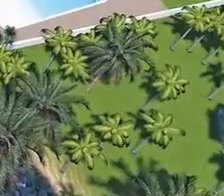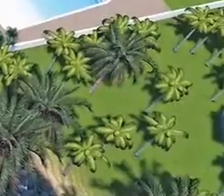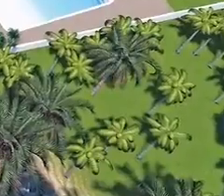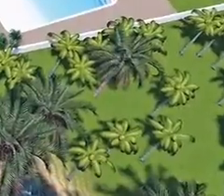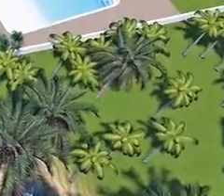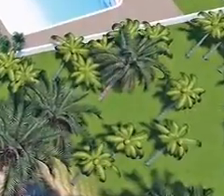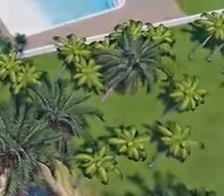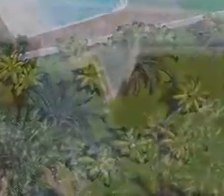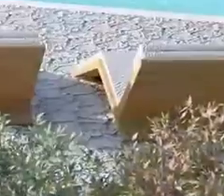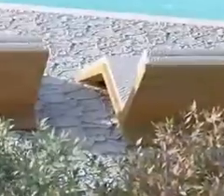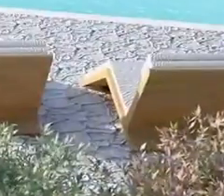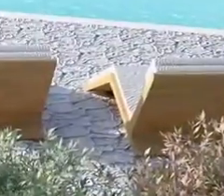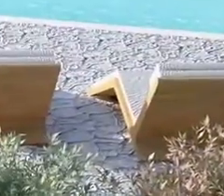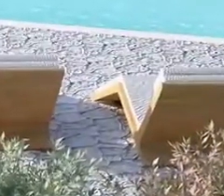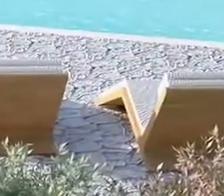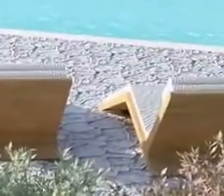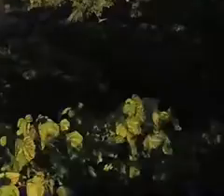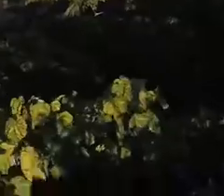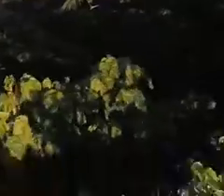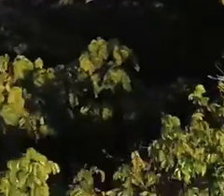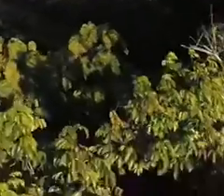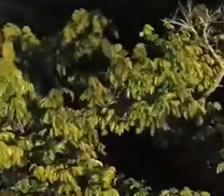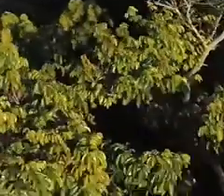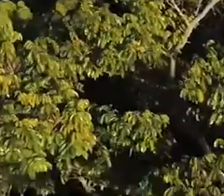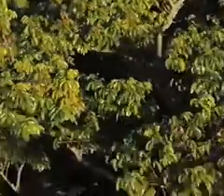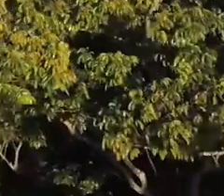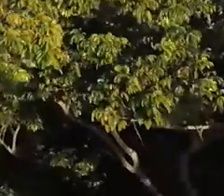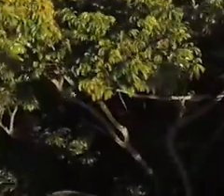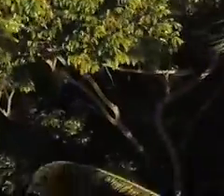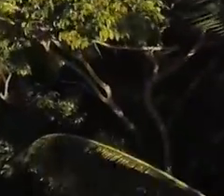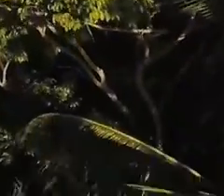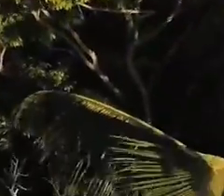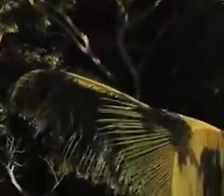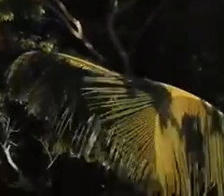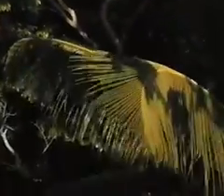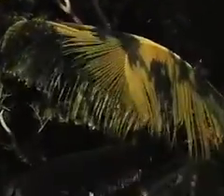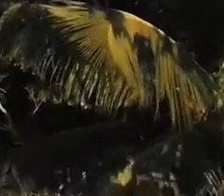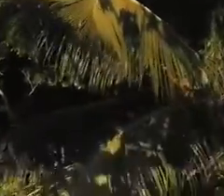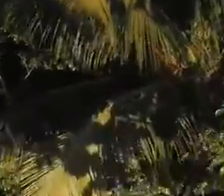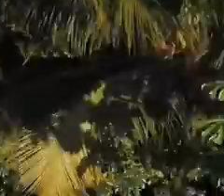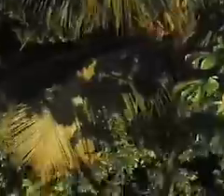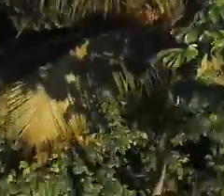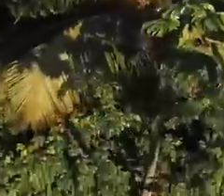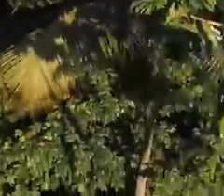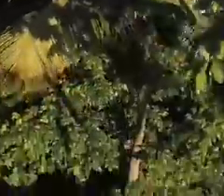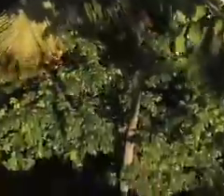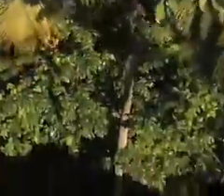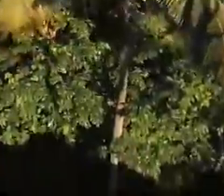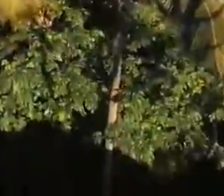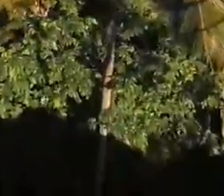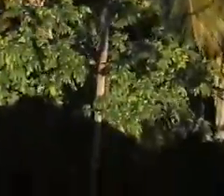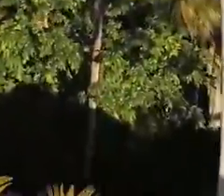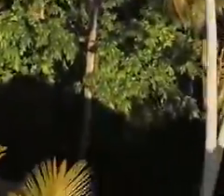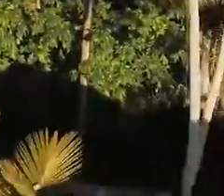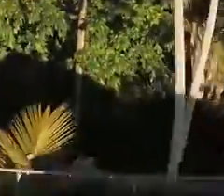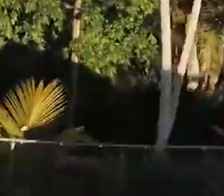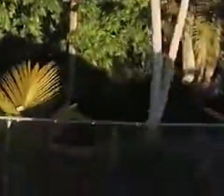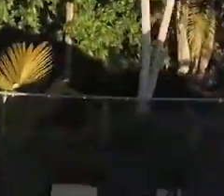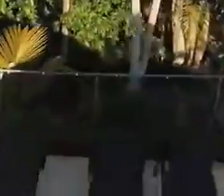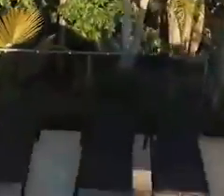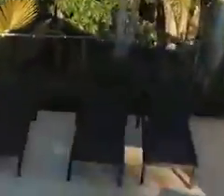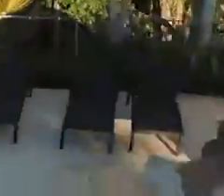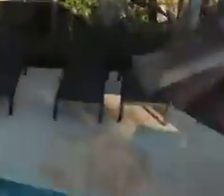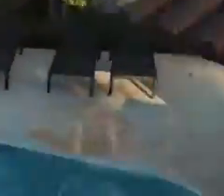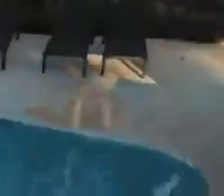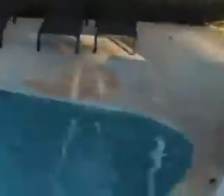la membresía de nuestro exclusivo club de playa. Colina al Mar ofrece a sus propietarios e invitados un exclusivo estilo de